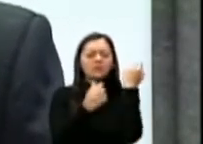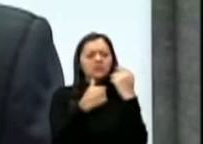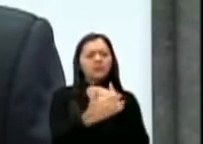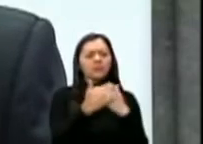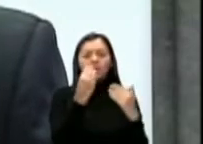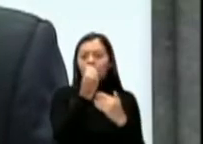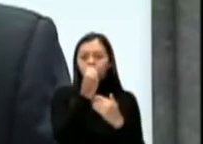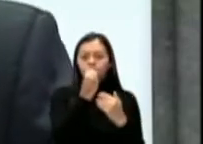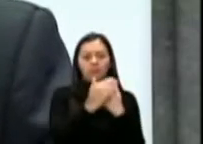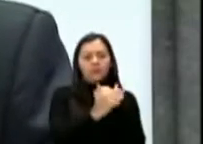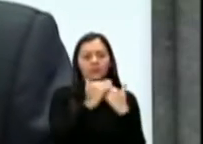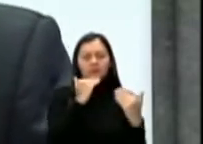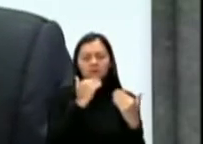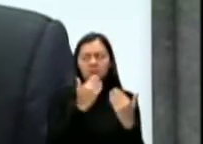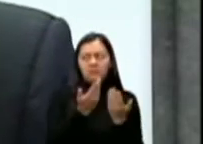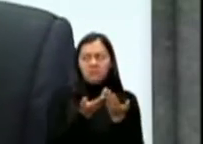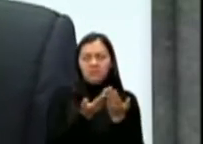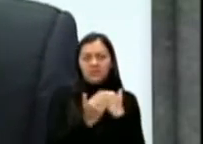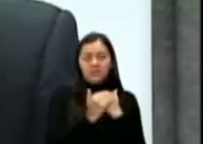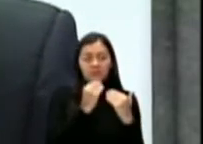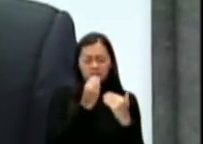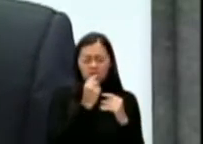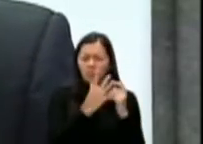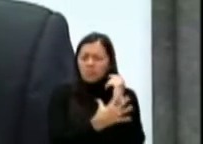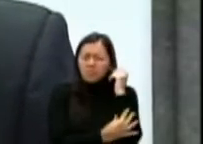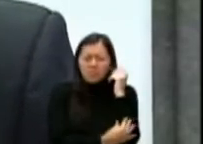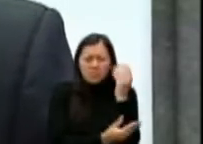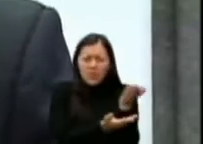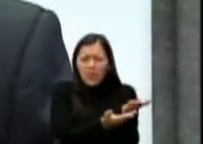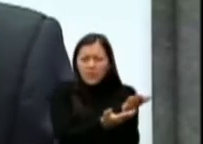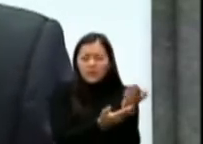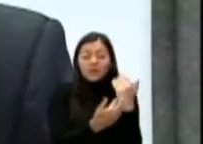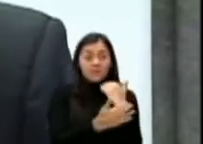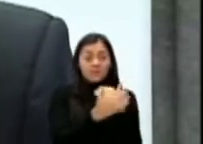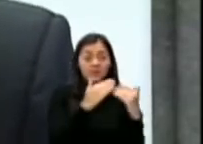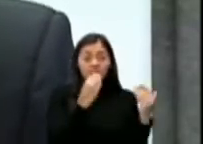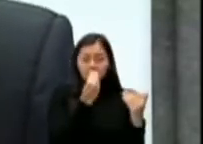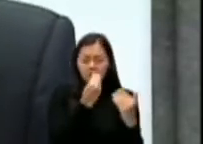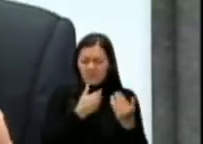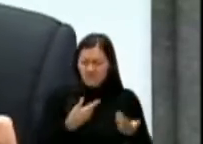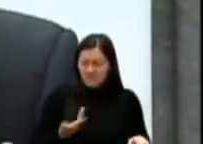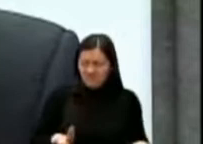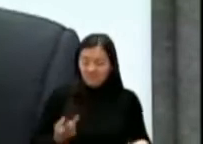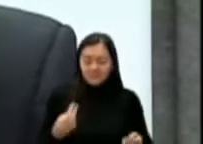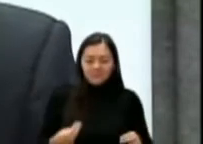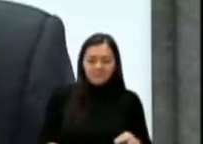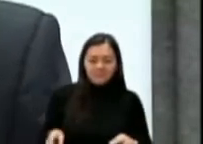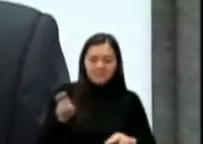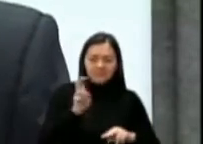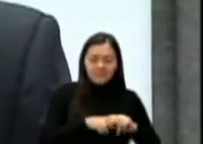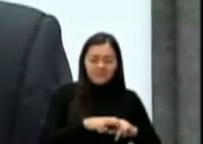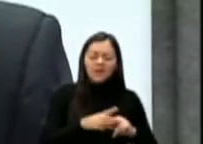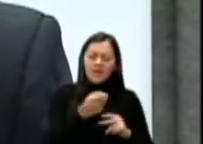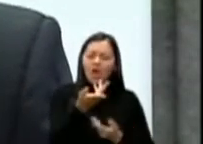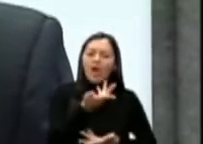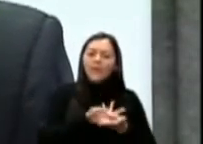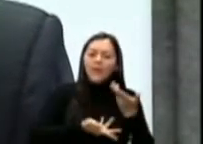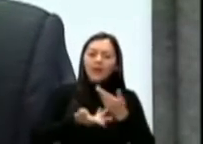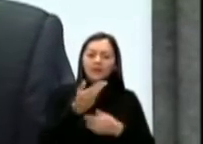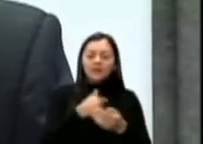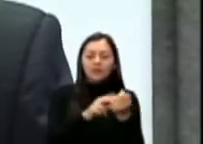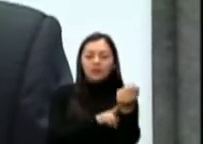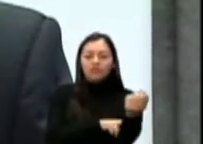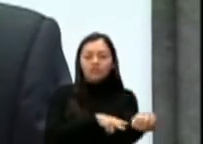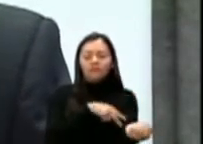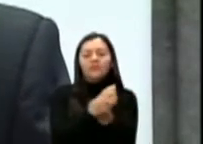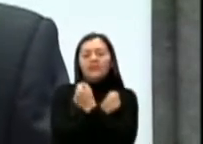a compartir su tradición sus sus costumbres su sabiduría les mando un gran abrazo